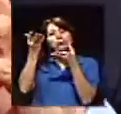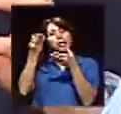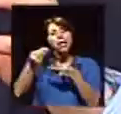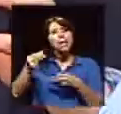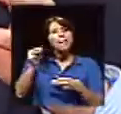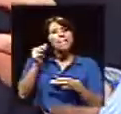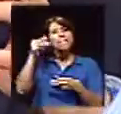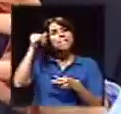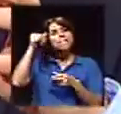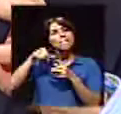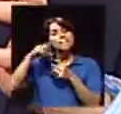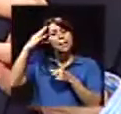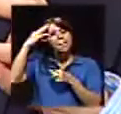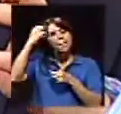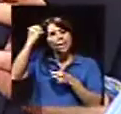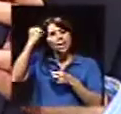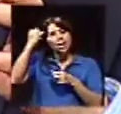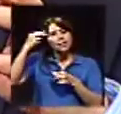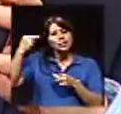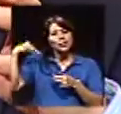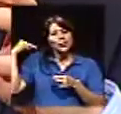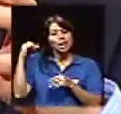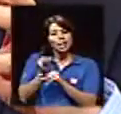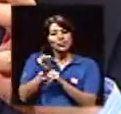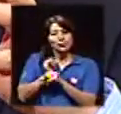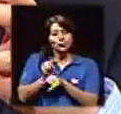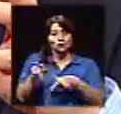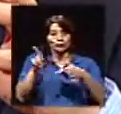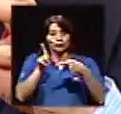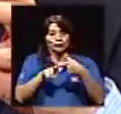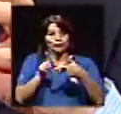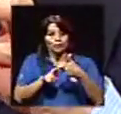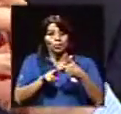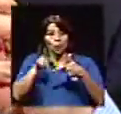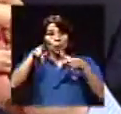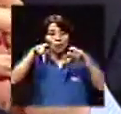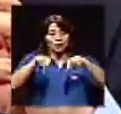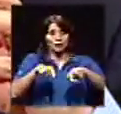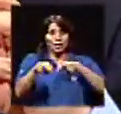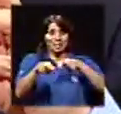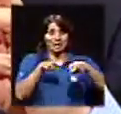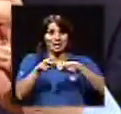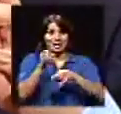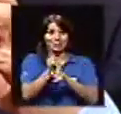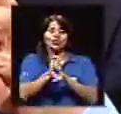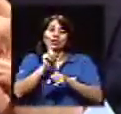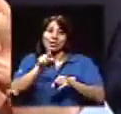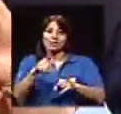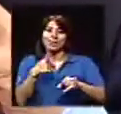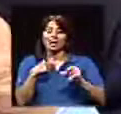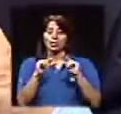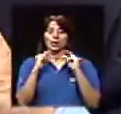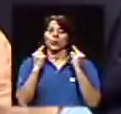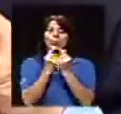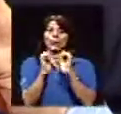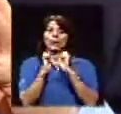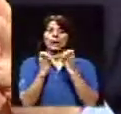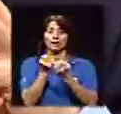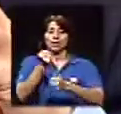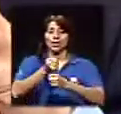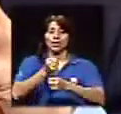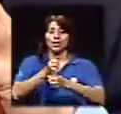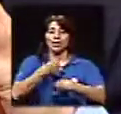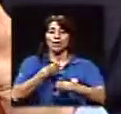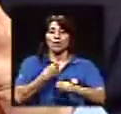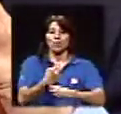lado está el hecho de que una persona que llegue a dirigir la institución tiene que poder tener sus equipos de confianza. Entonces usted ahora está en el Banco